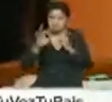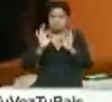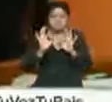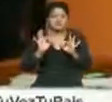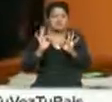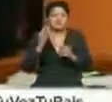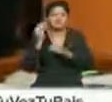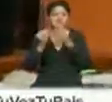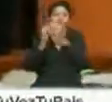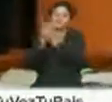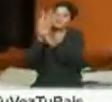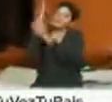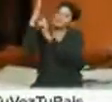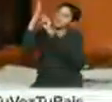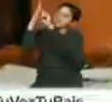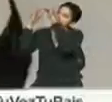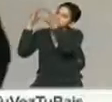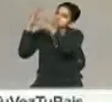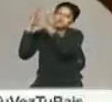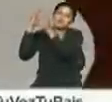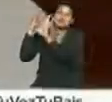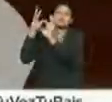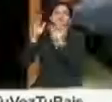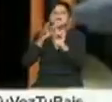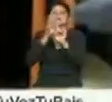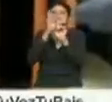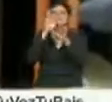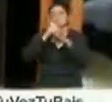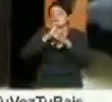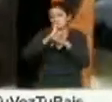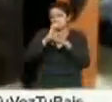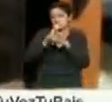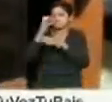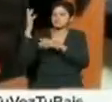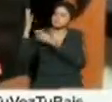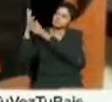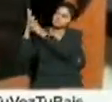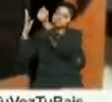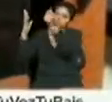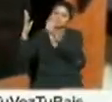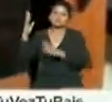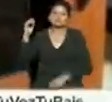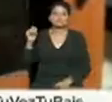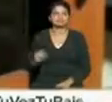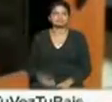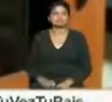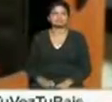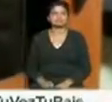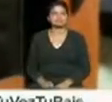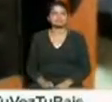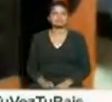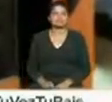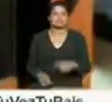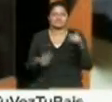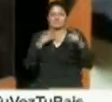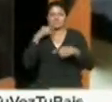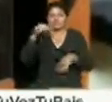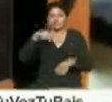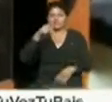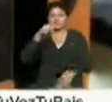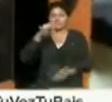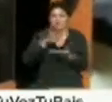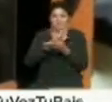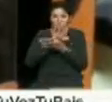palmera peculiar que únicamente crece en las costas del Ecuador. Bueno, aquí en el Centro Artesanal Pile se le enseña a